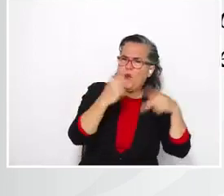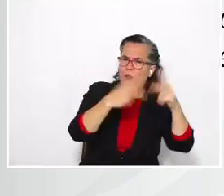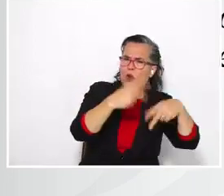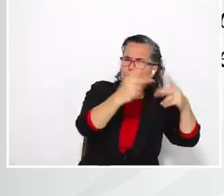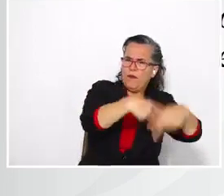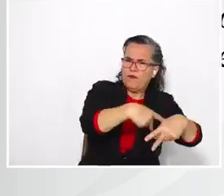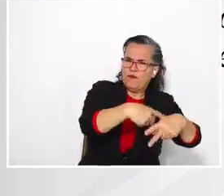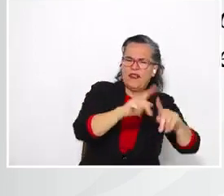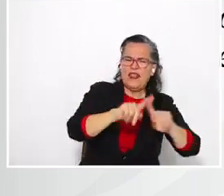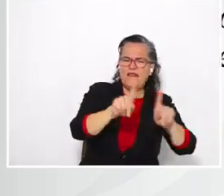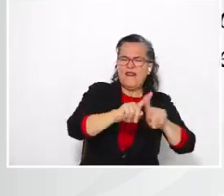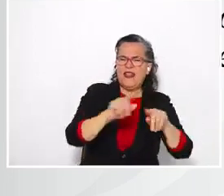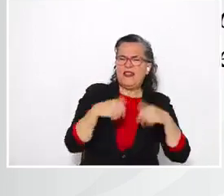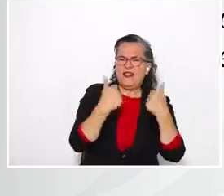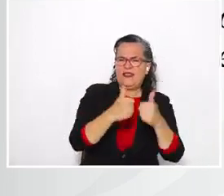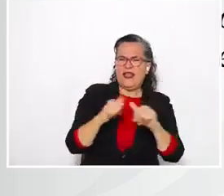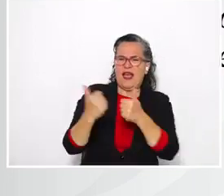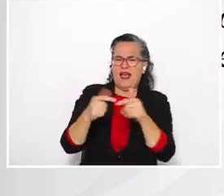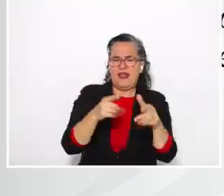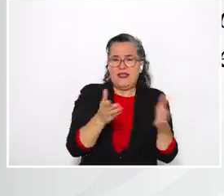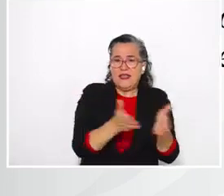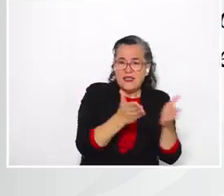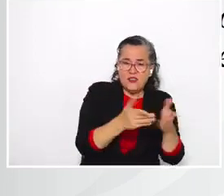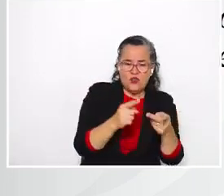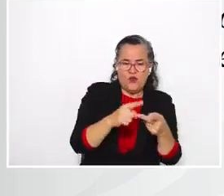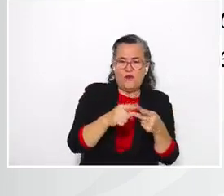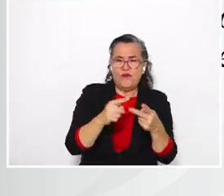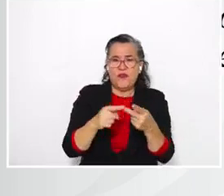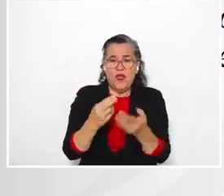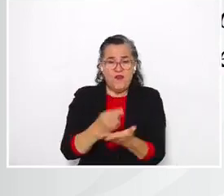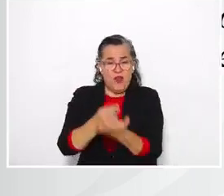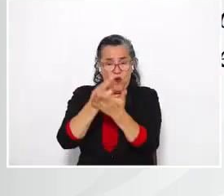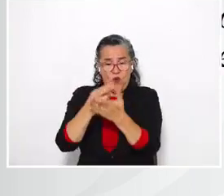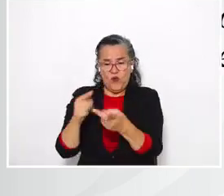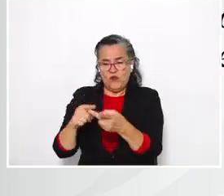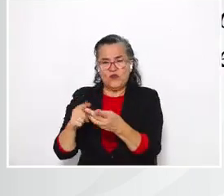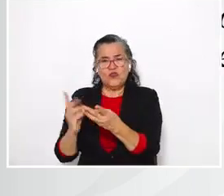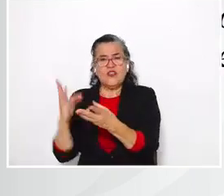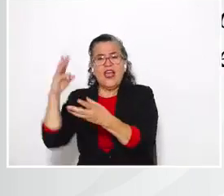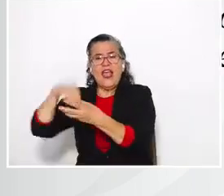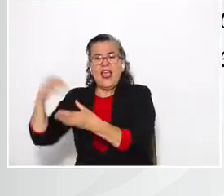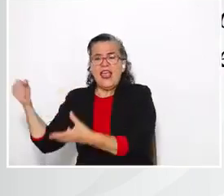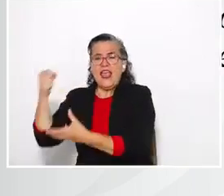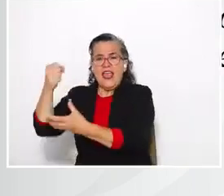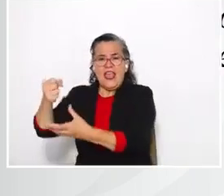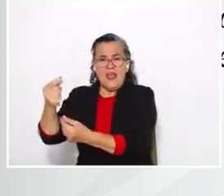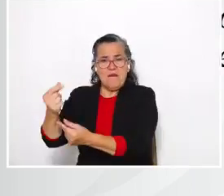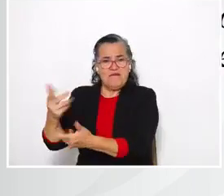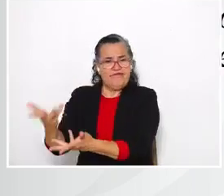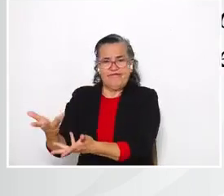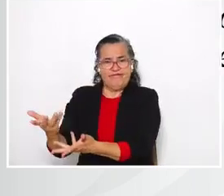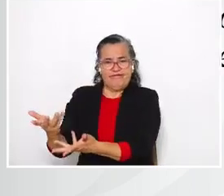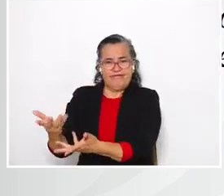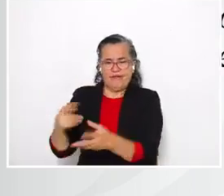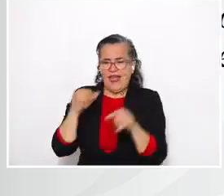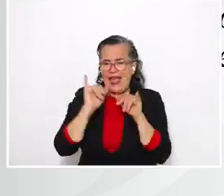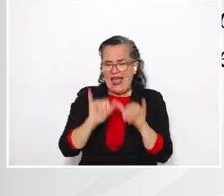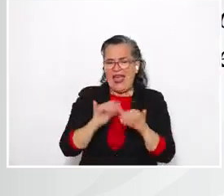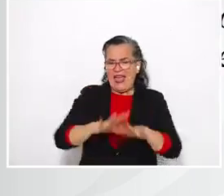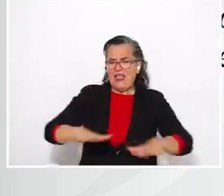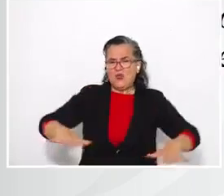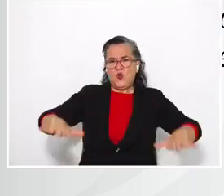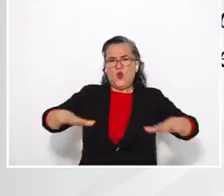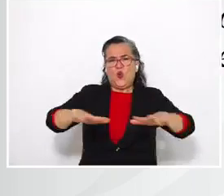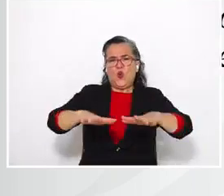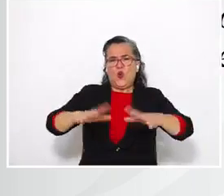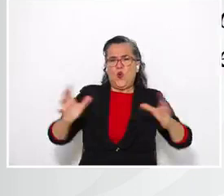ámbitos: gestión, recursos e inversión. Esto ha creado una coyuntura decisiva